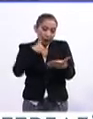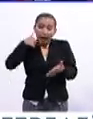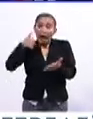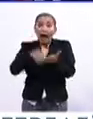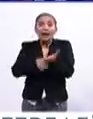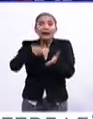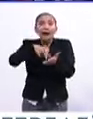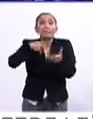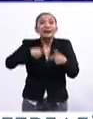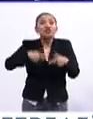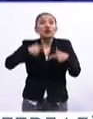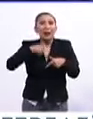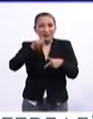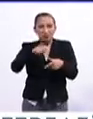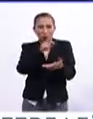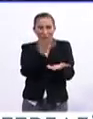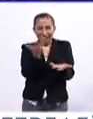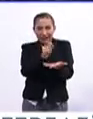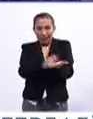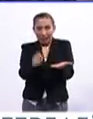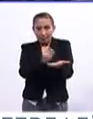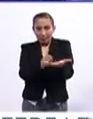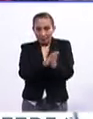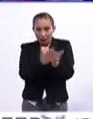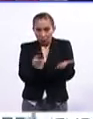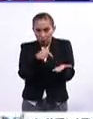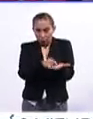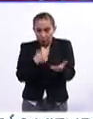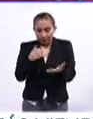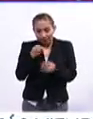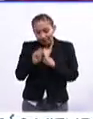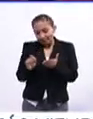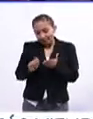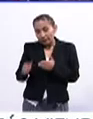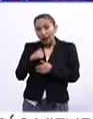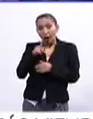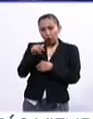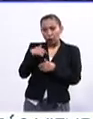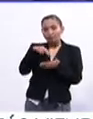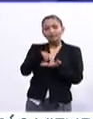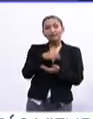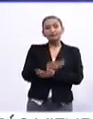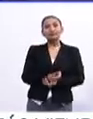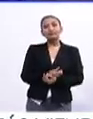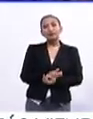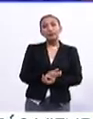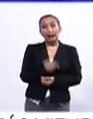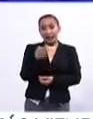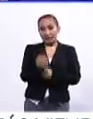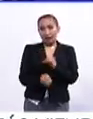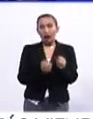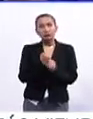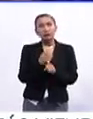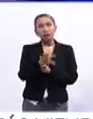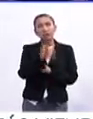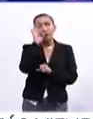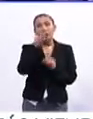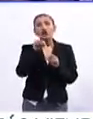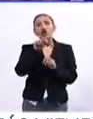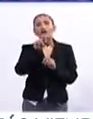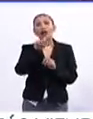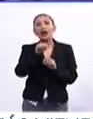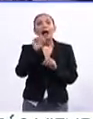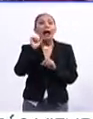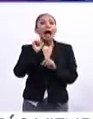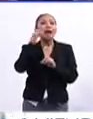al autor o a alguno de los personajes de la novela. Y el autor está presente. En este año fue la novela